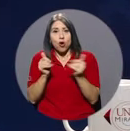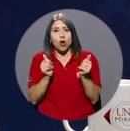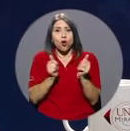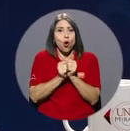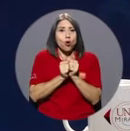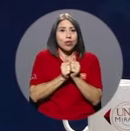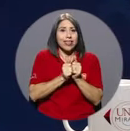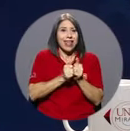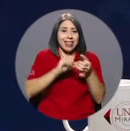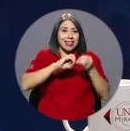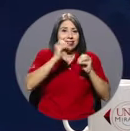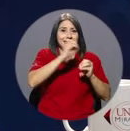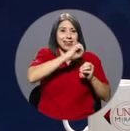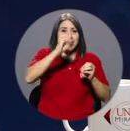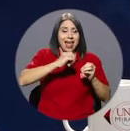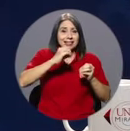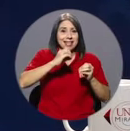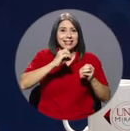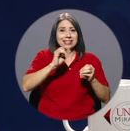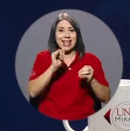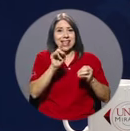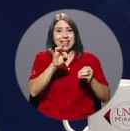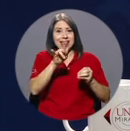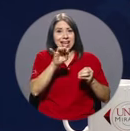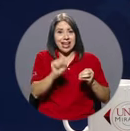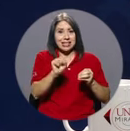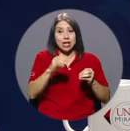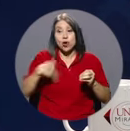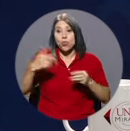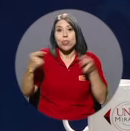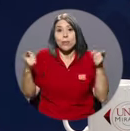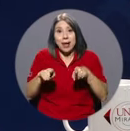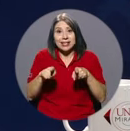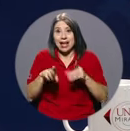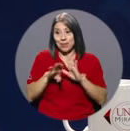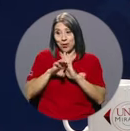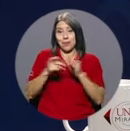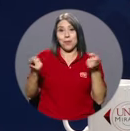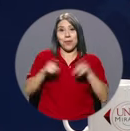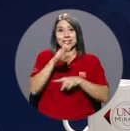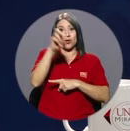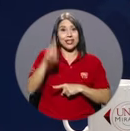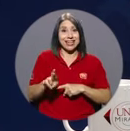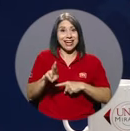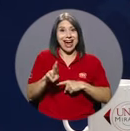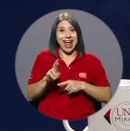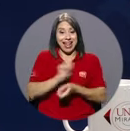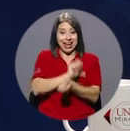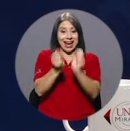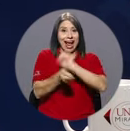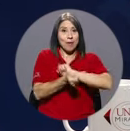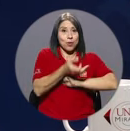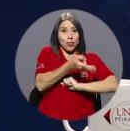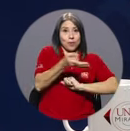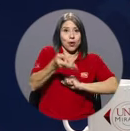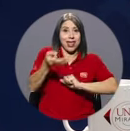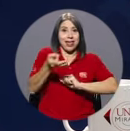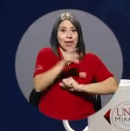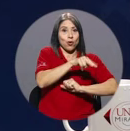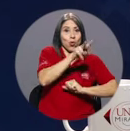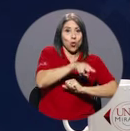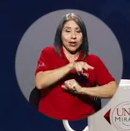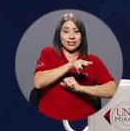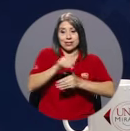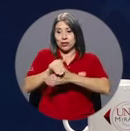interés. Y cuando tenemos movilidad de capitales, como lo que ocurre en Costa Rica, que el tipo de cambio se puede mover libremente, eso va a implicar también, esto es